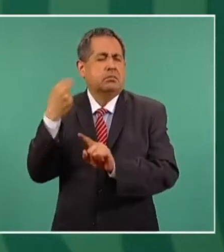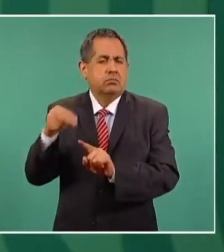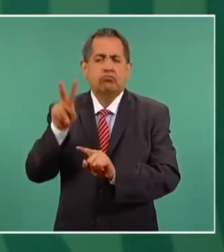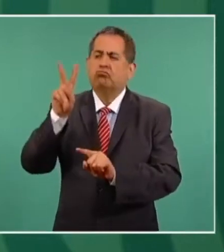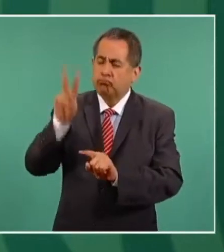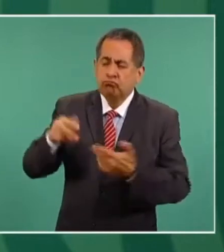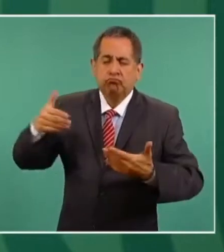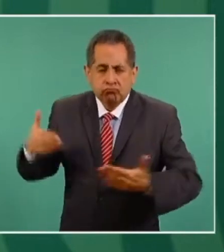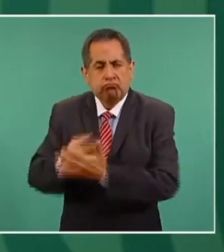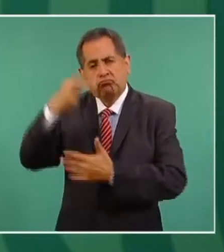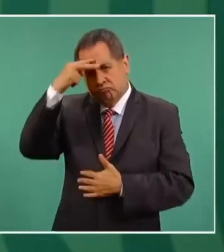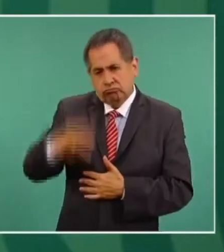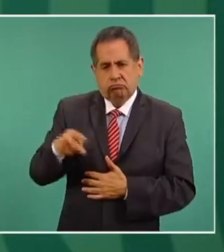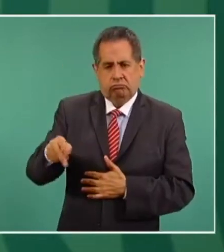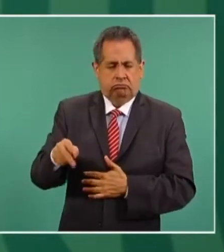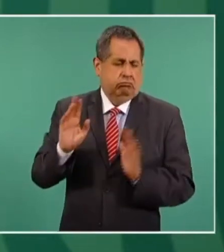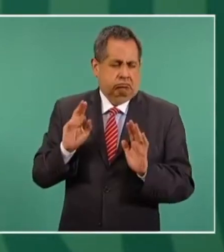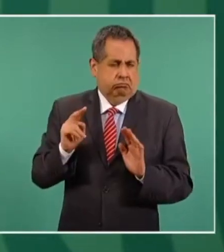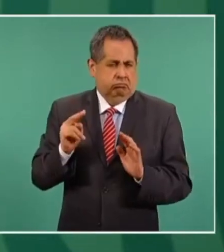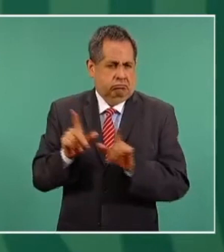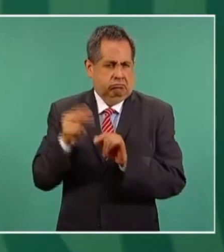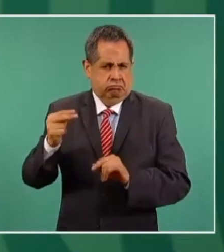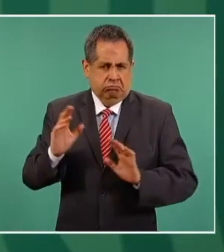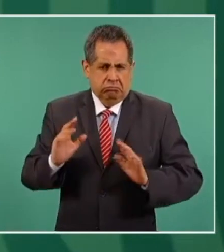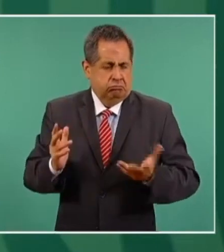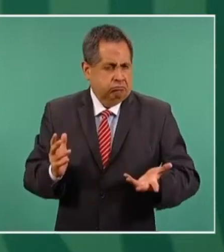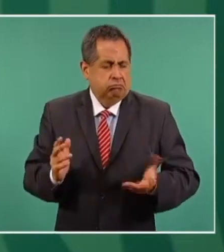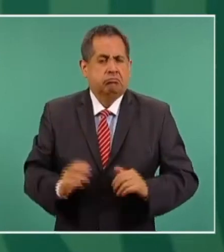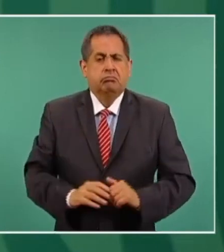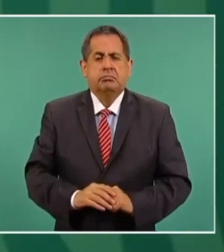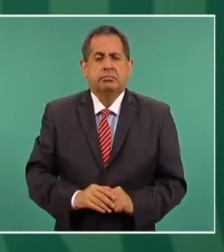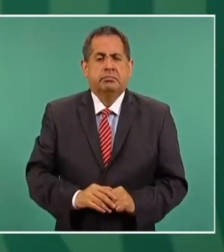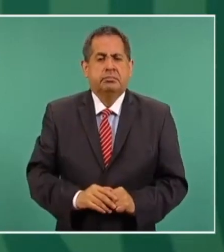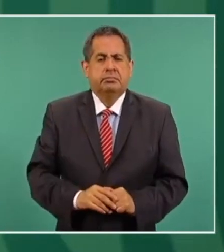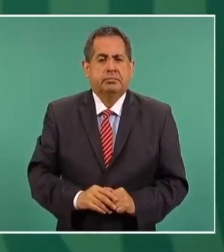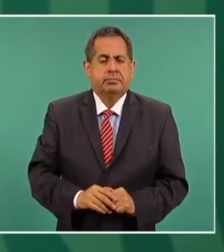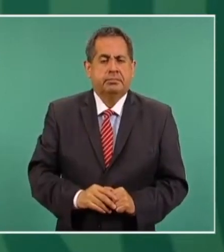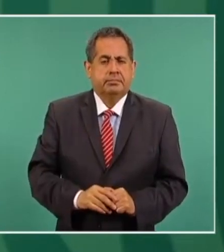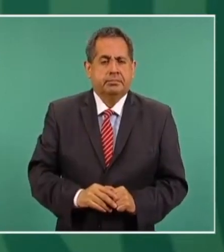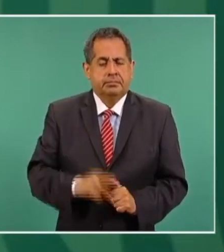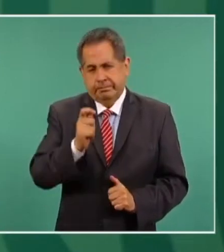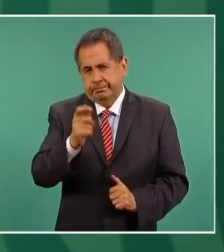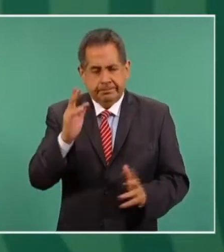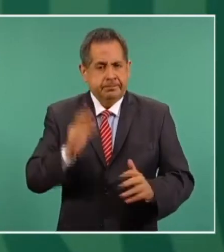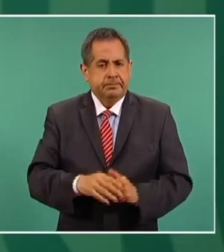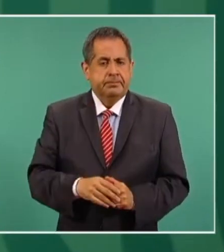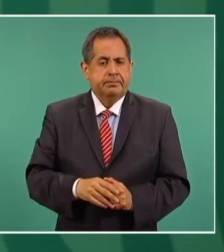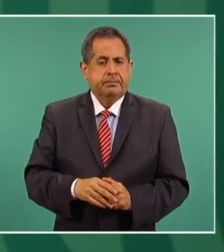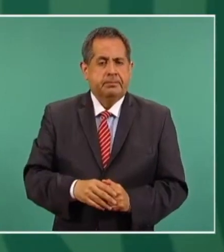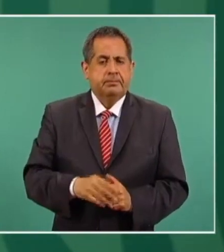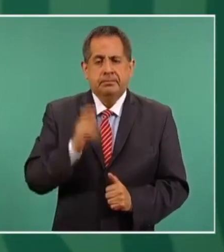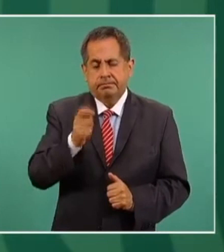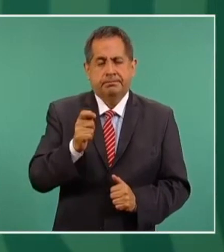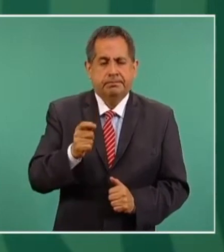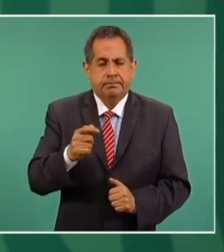buena relación bilateral en beneficio de nuestros grandes pueblos, expresó en Twitter el canciller mexicano Marcelo Ebrard, minutos después de la ceremonia